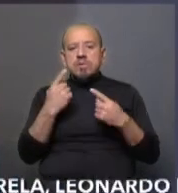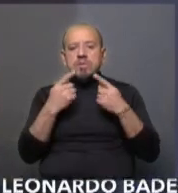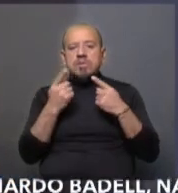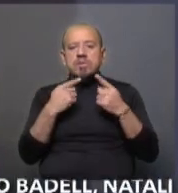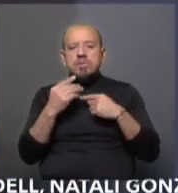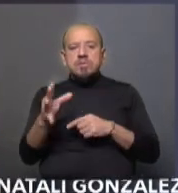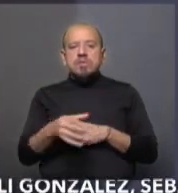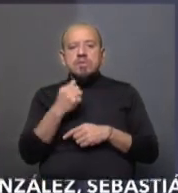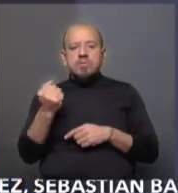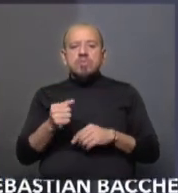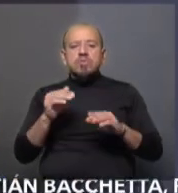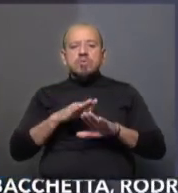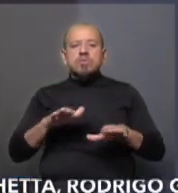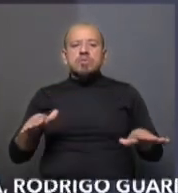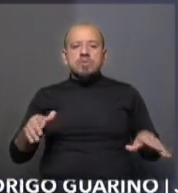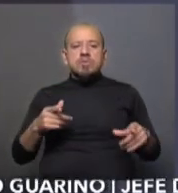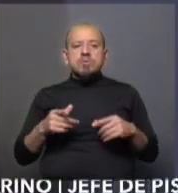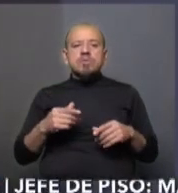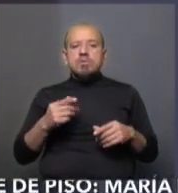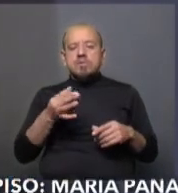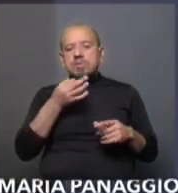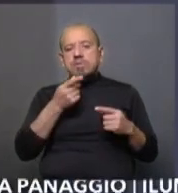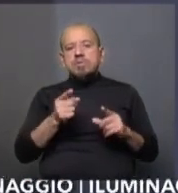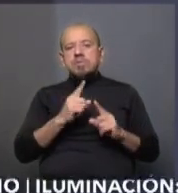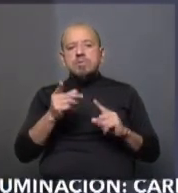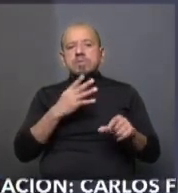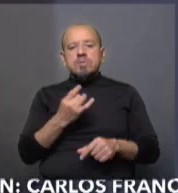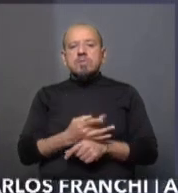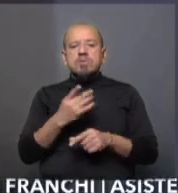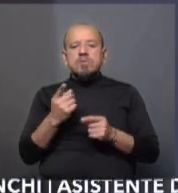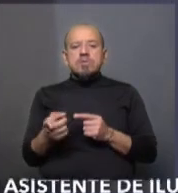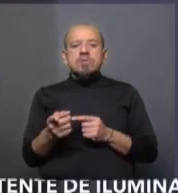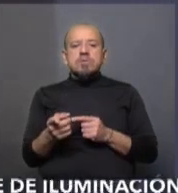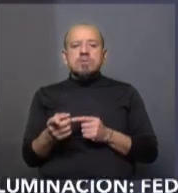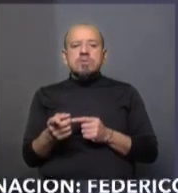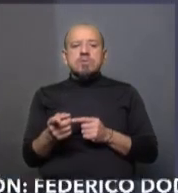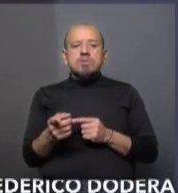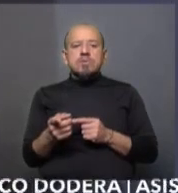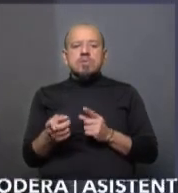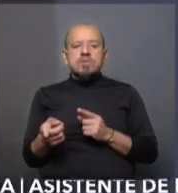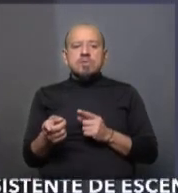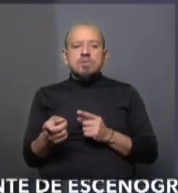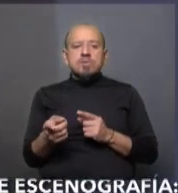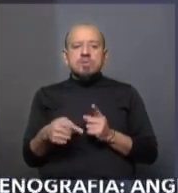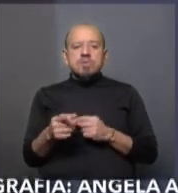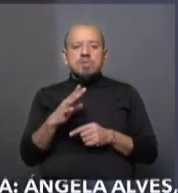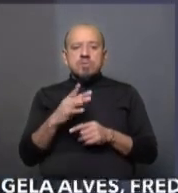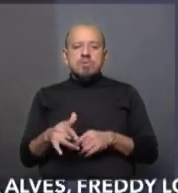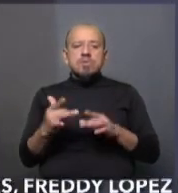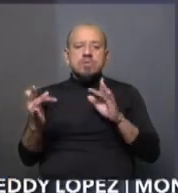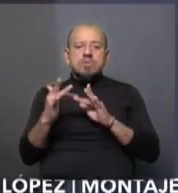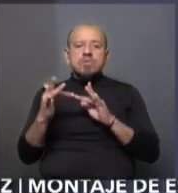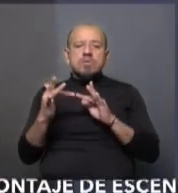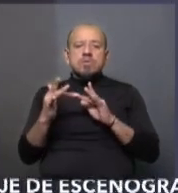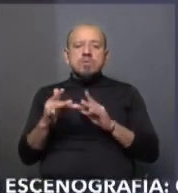de abuso de menores y todo lo referido a eso y hablar con algunos profesionales que ya los tengo en mente que tengo que me tengo que contactar y y ver si